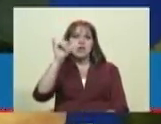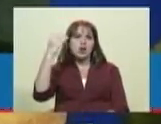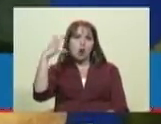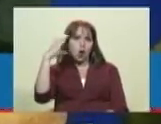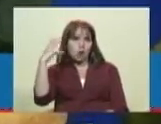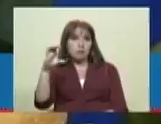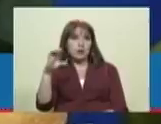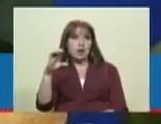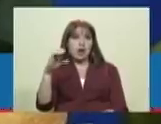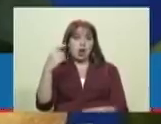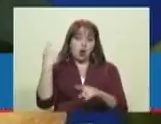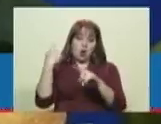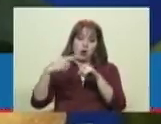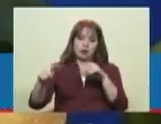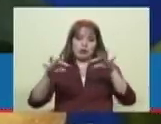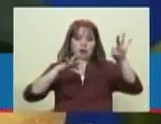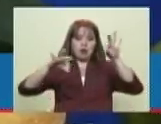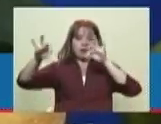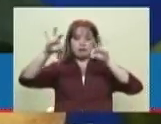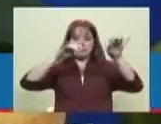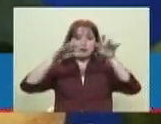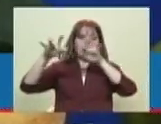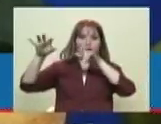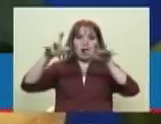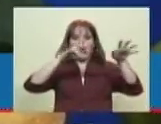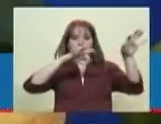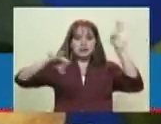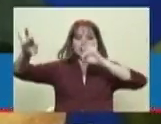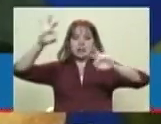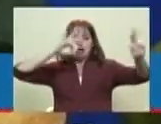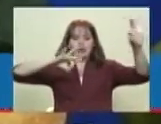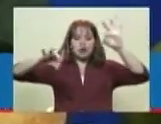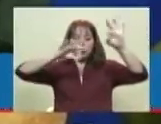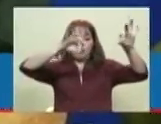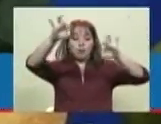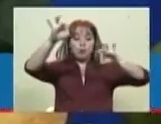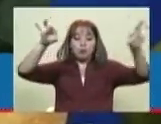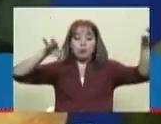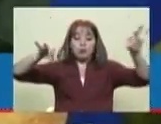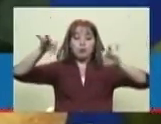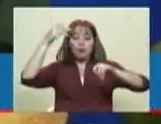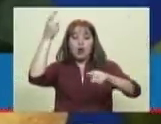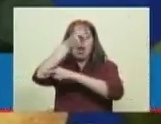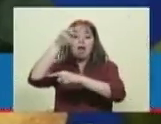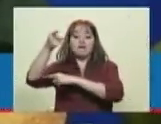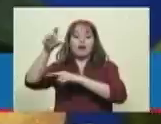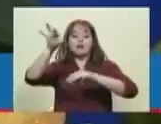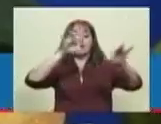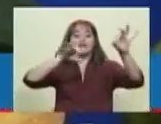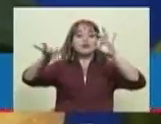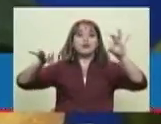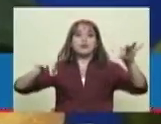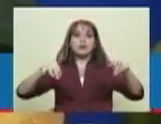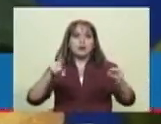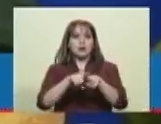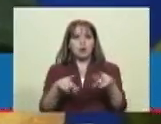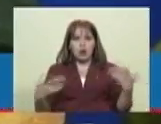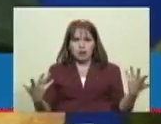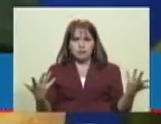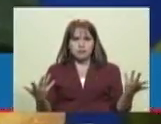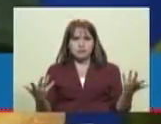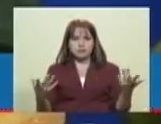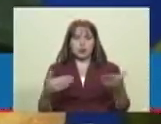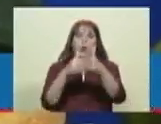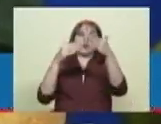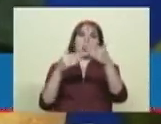no son más que marionetas que se mueven según los hilos que sus jefes les ordenan. Ese ha sido uno de los tremendos obstáculos que